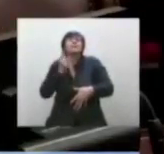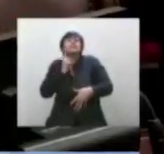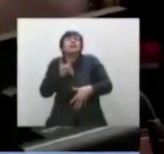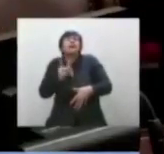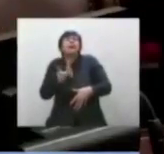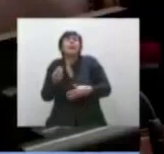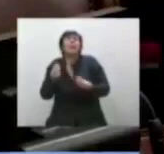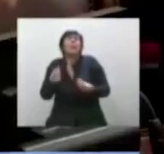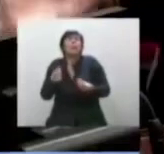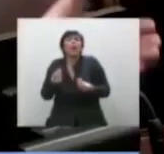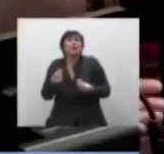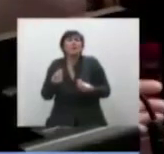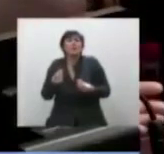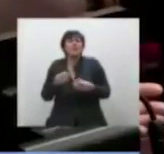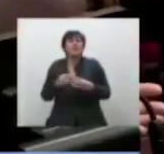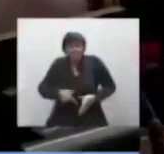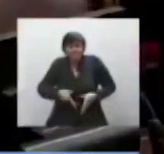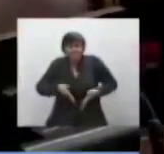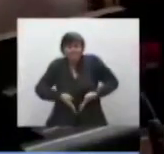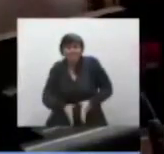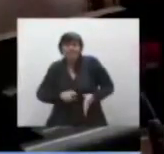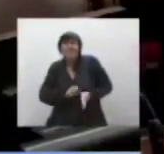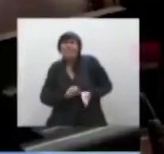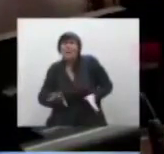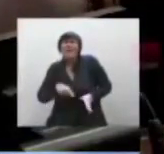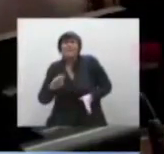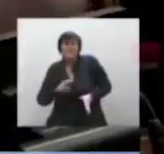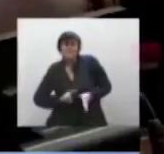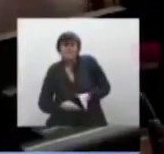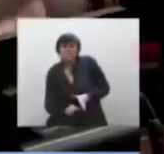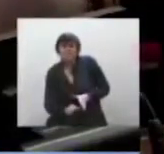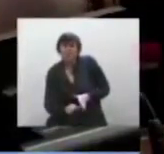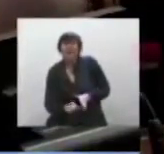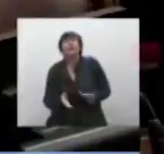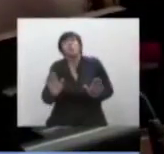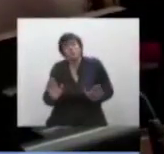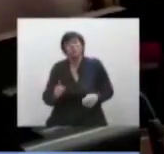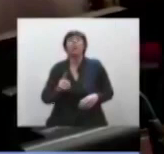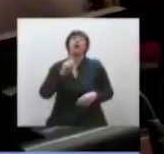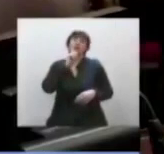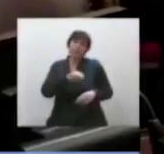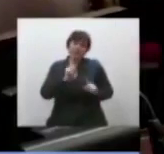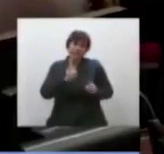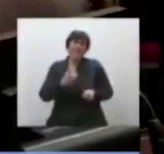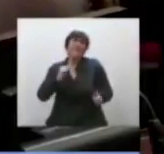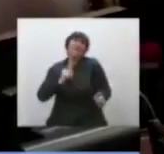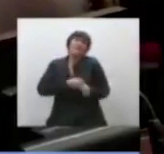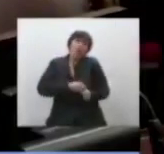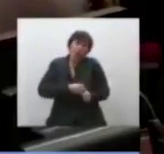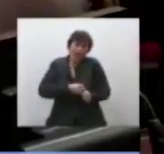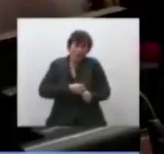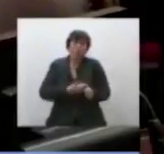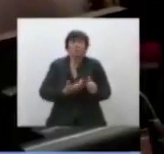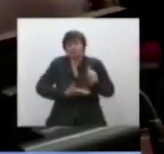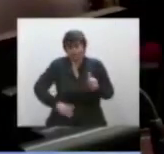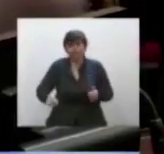Fall, Paula. Pero él lo quiso meter en el Código Civil, en la ley, para que ya sea ley, y tampoco le